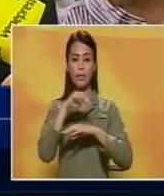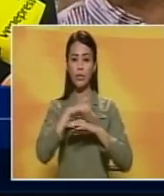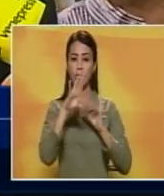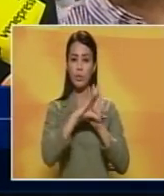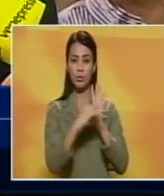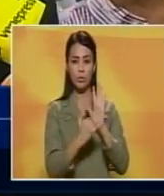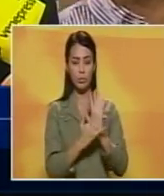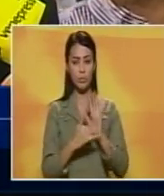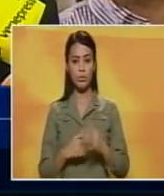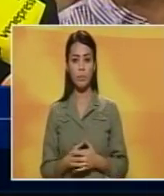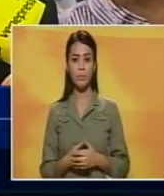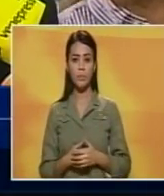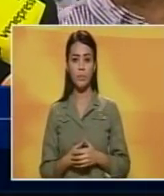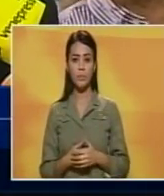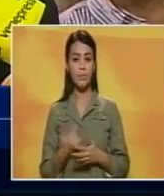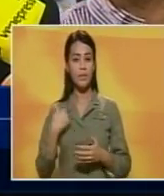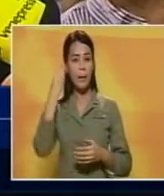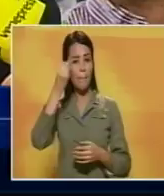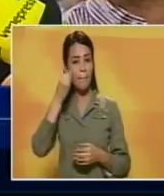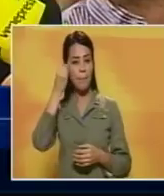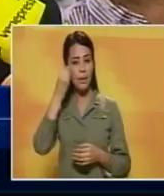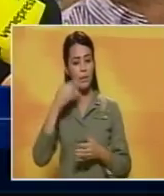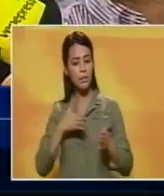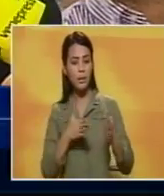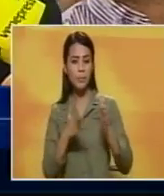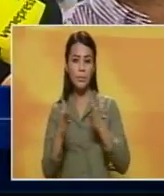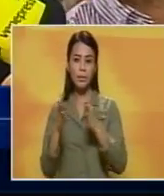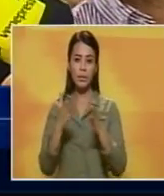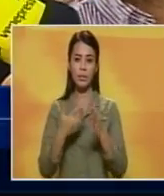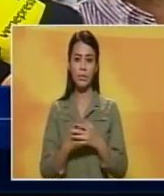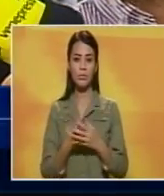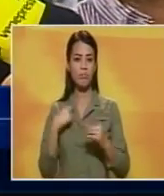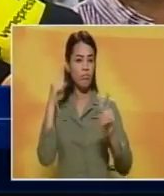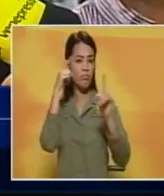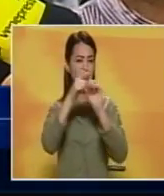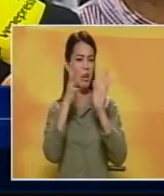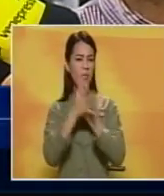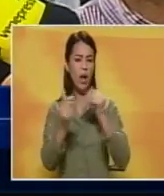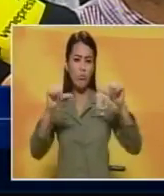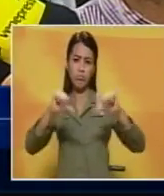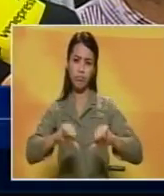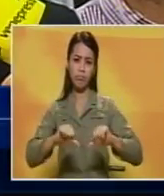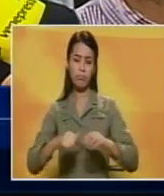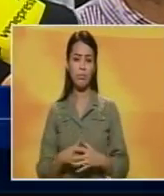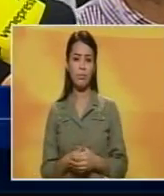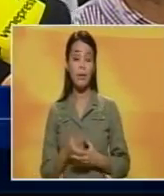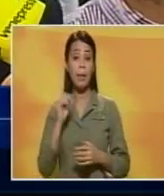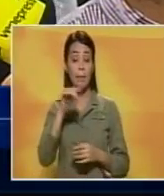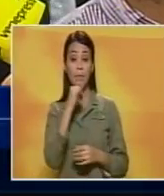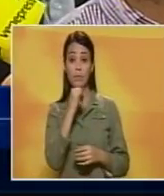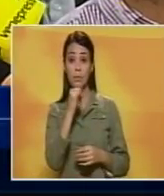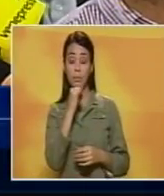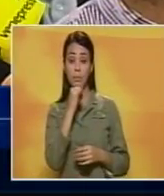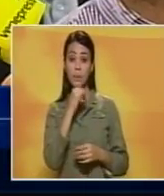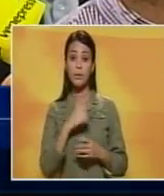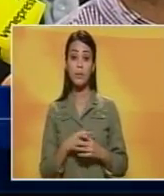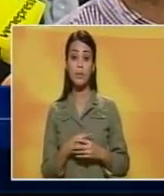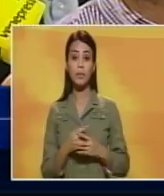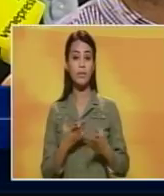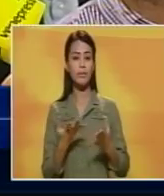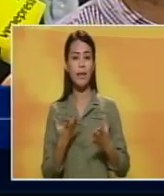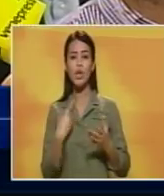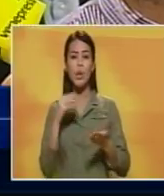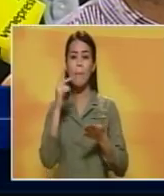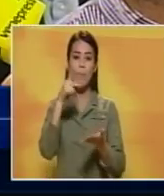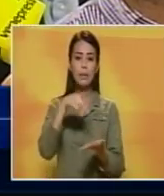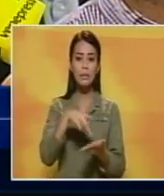Constituyente, ya que a su juicio este camino solo está destinado al fracaso. De igual forma, indicó que la diatriba no debería estar en